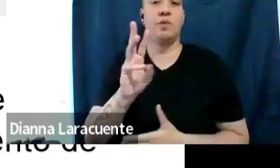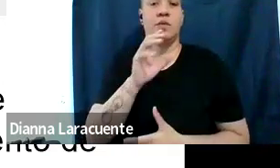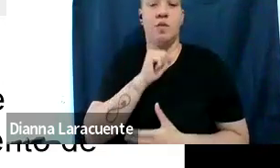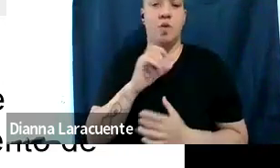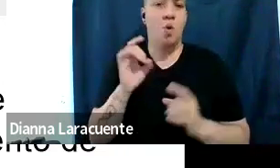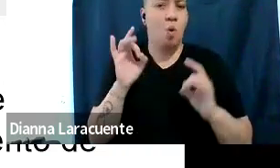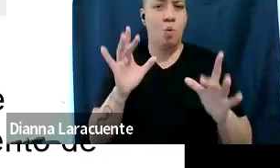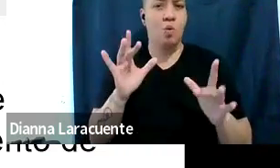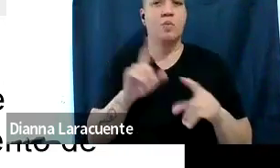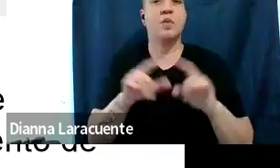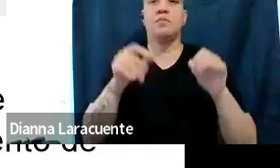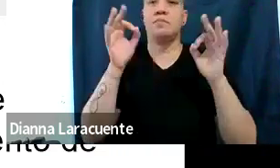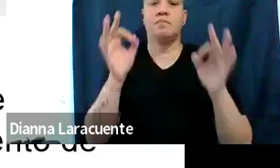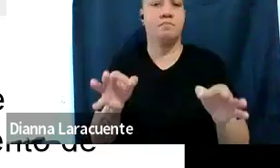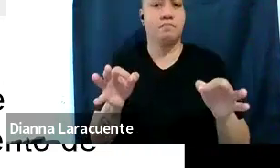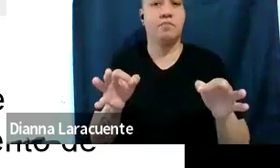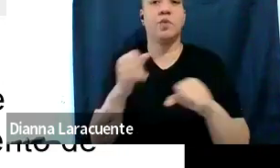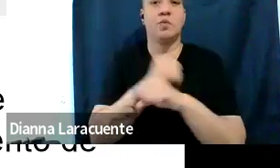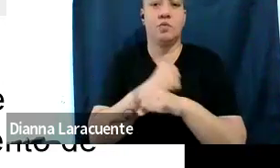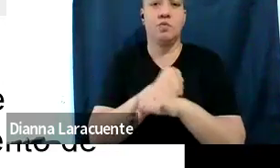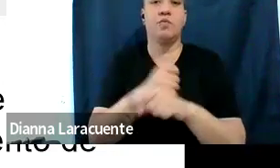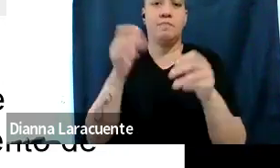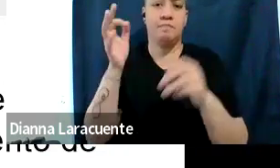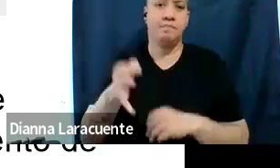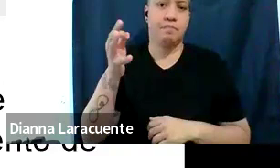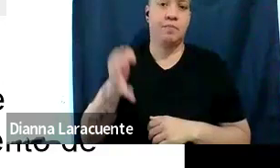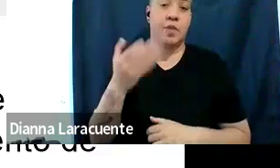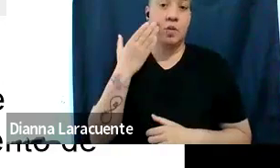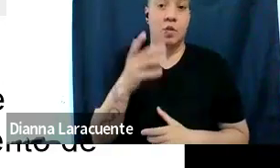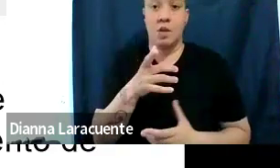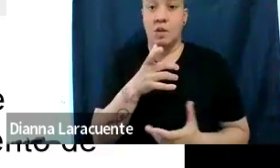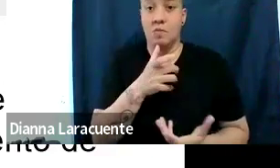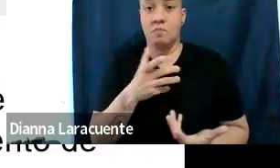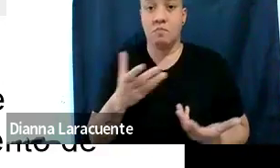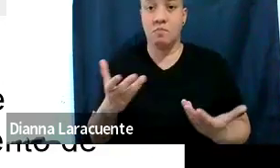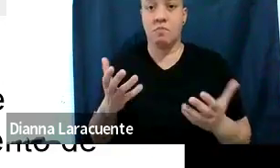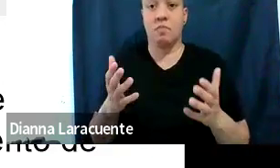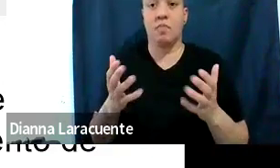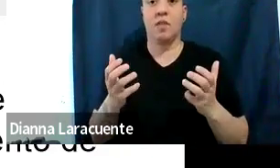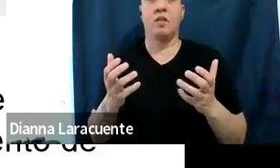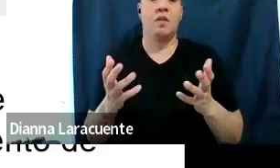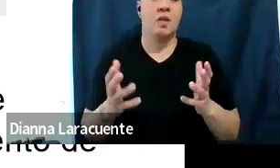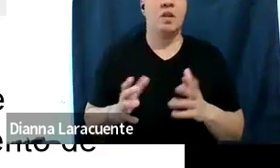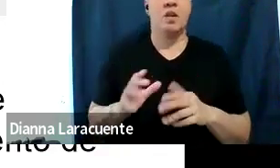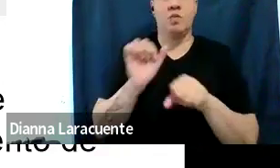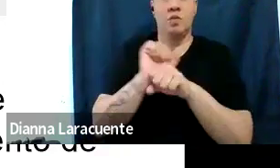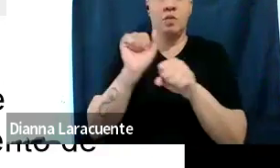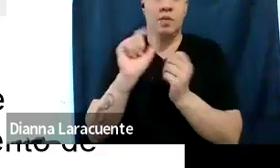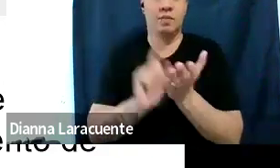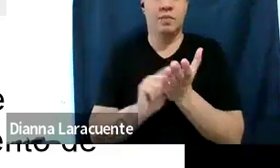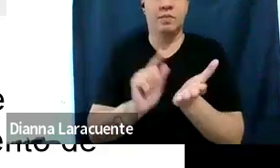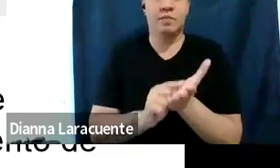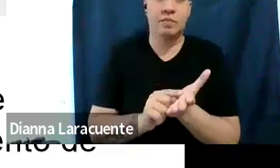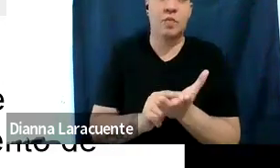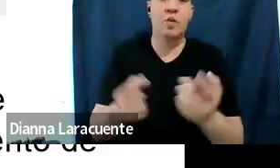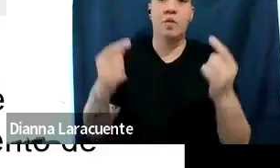con firmeza, luchó siempre. No sé si alguien quiera, y su obra periodística no